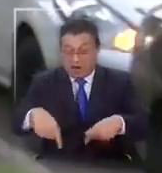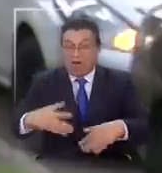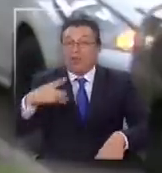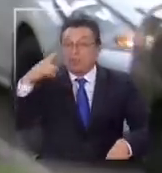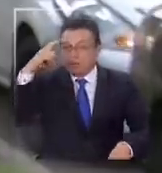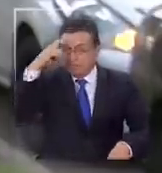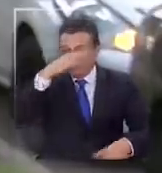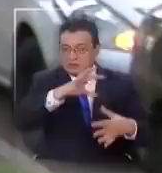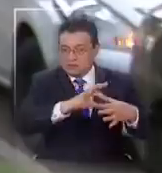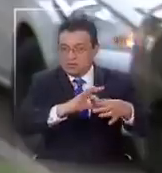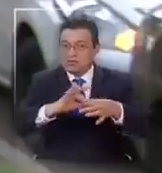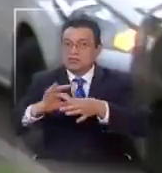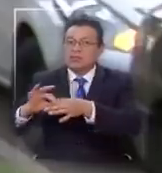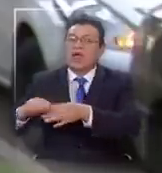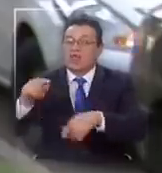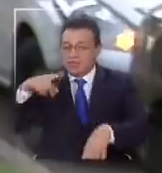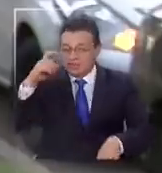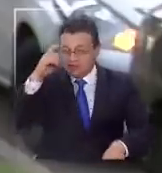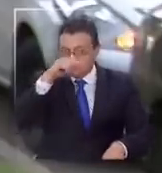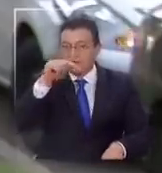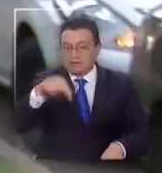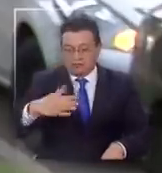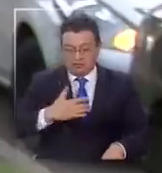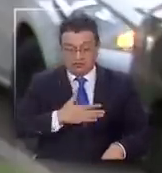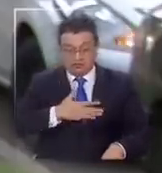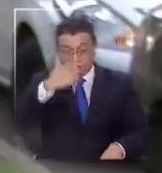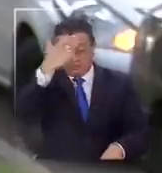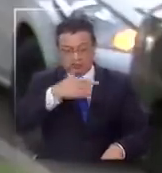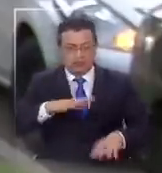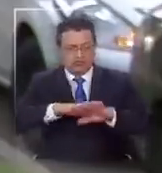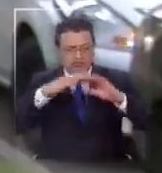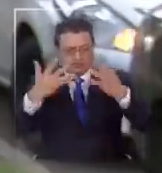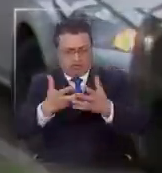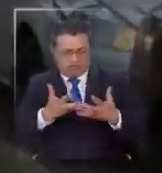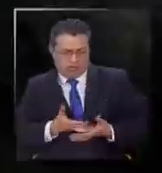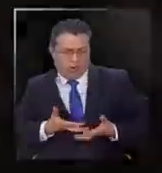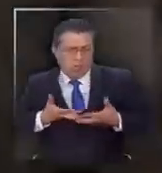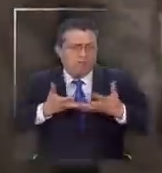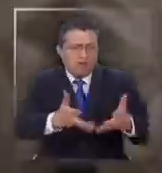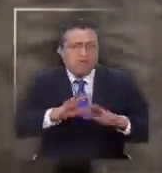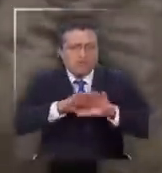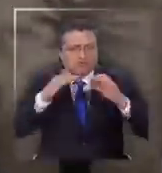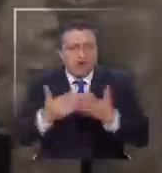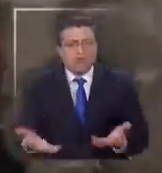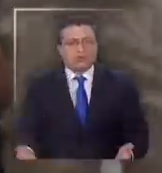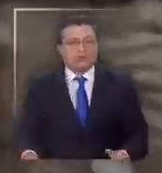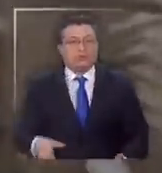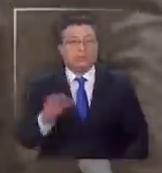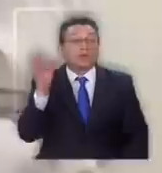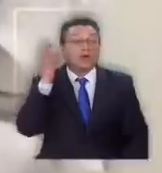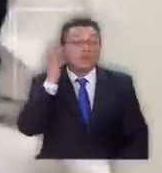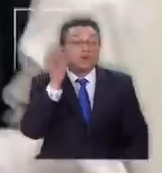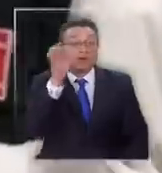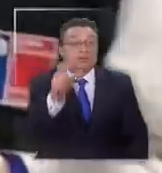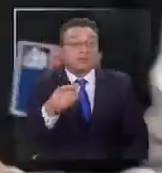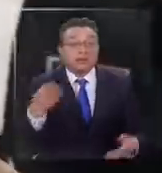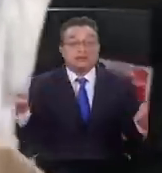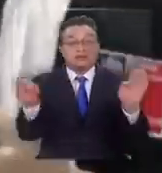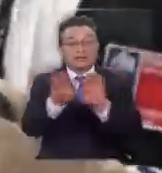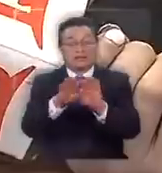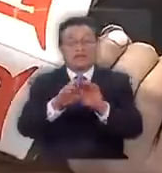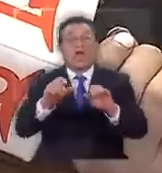difícil, en la cual yo he sido una persona que lo ha dado todo por la ciudadanía. ¿Pero qué dice la mujer que cierra